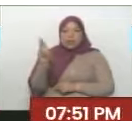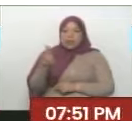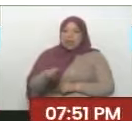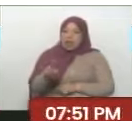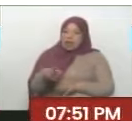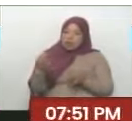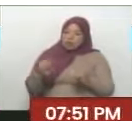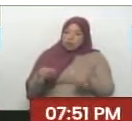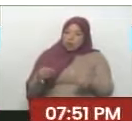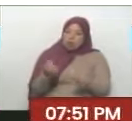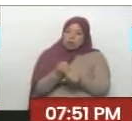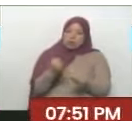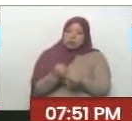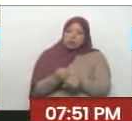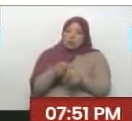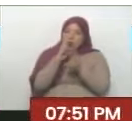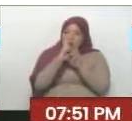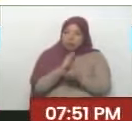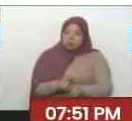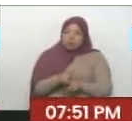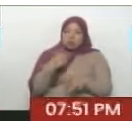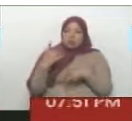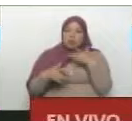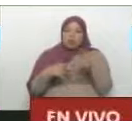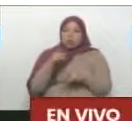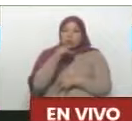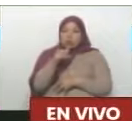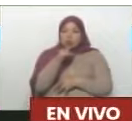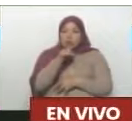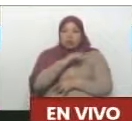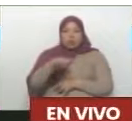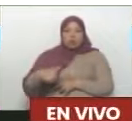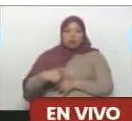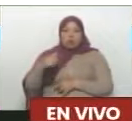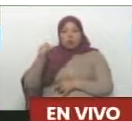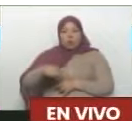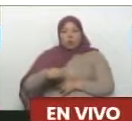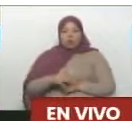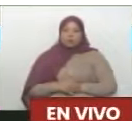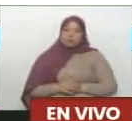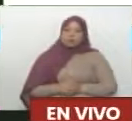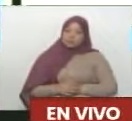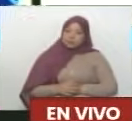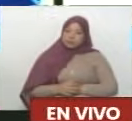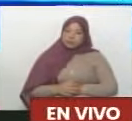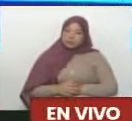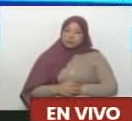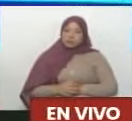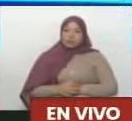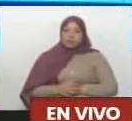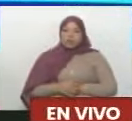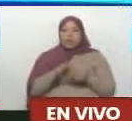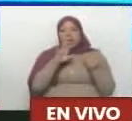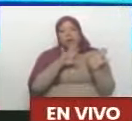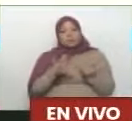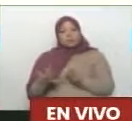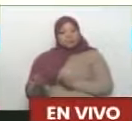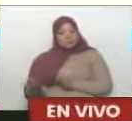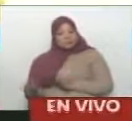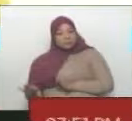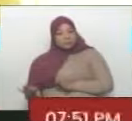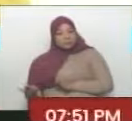más temprano que tarde, repondremos este daño que nos han hecho el día de hoy. Bueno, presidente, nos paseamos ahora